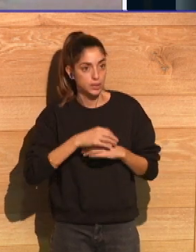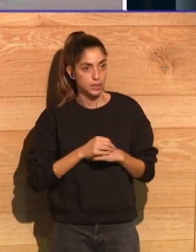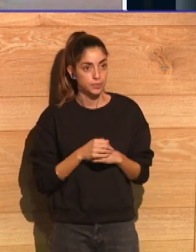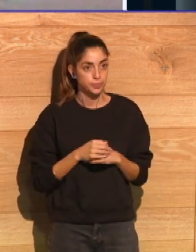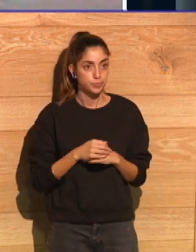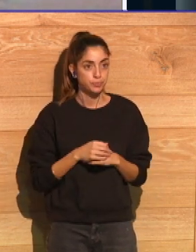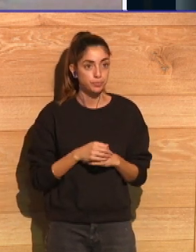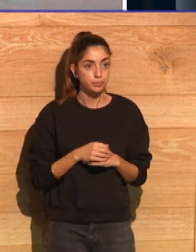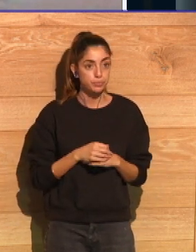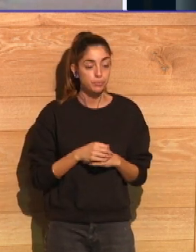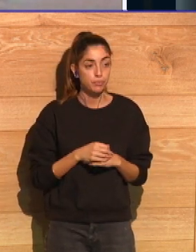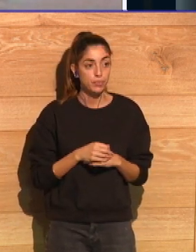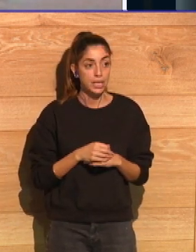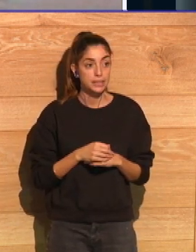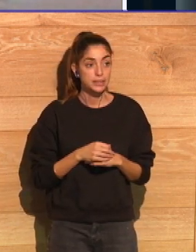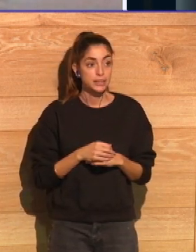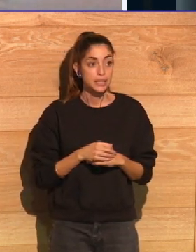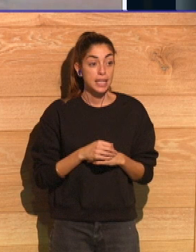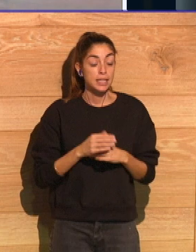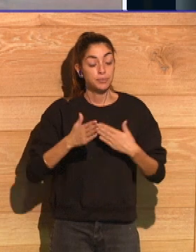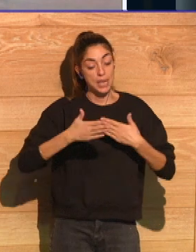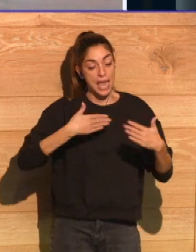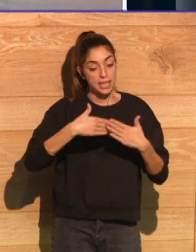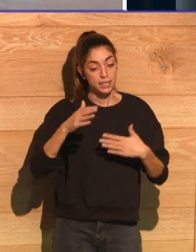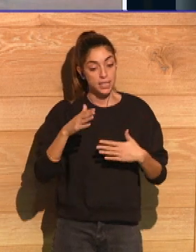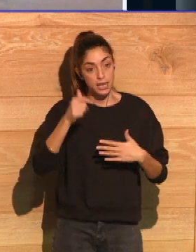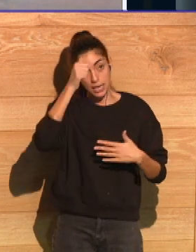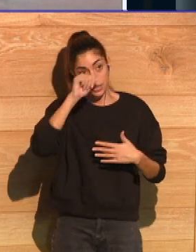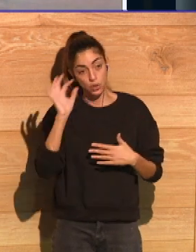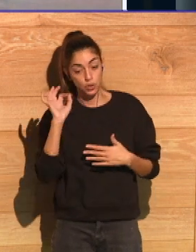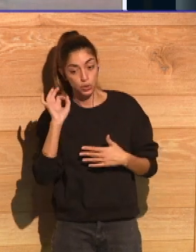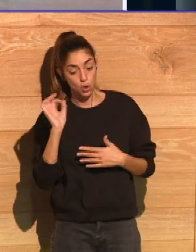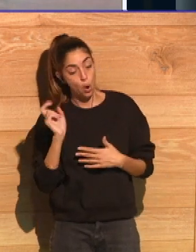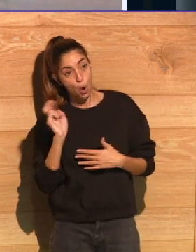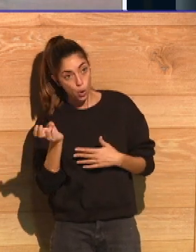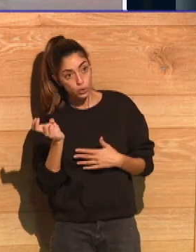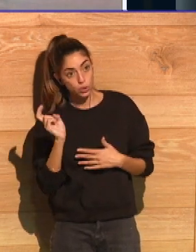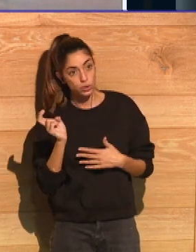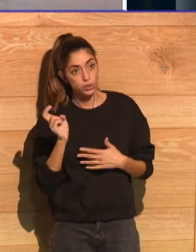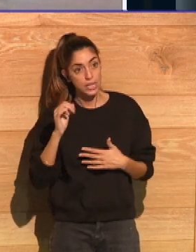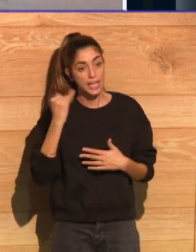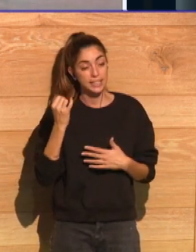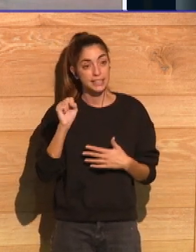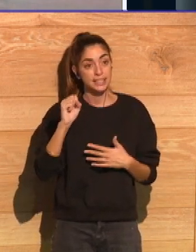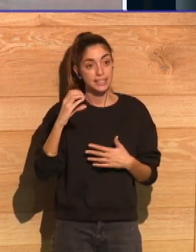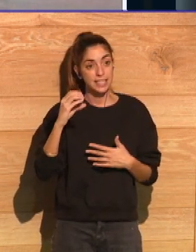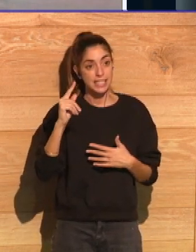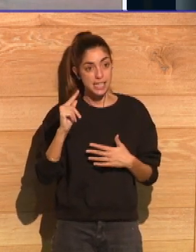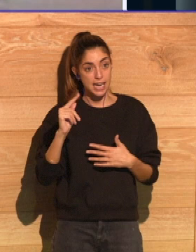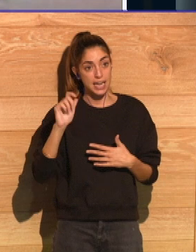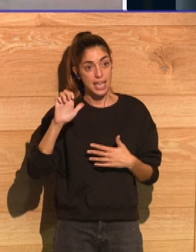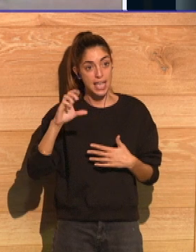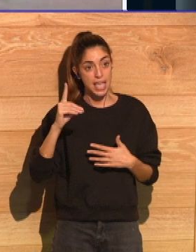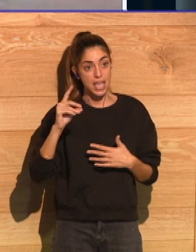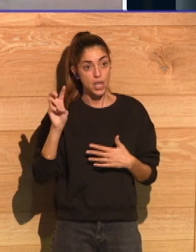Y otro de los escritores que menciono, Jack Kerouac, que también era católico y